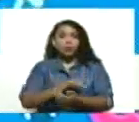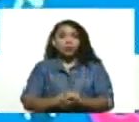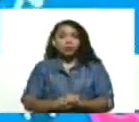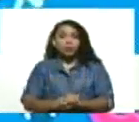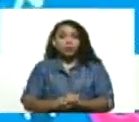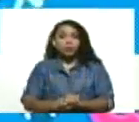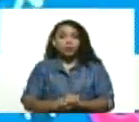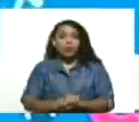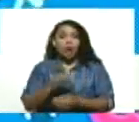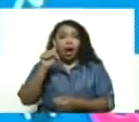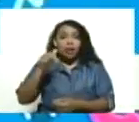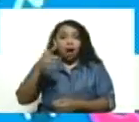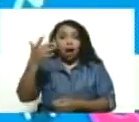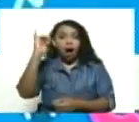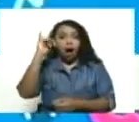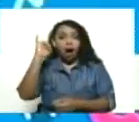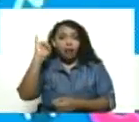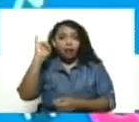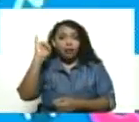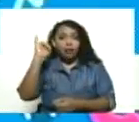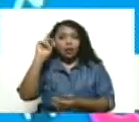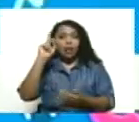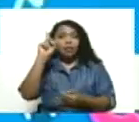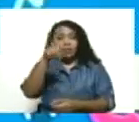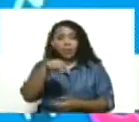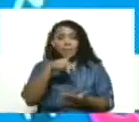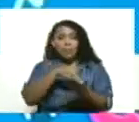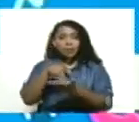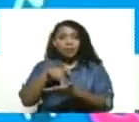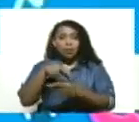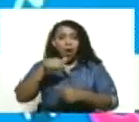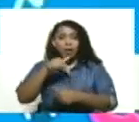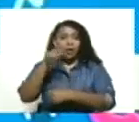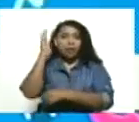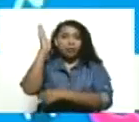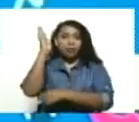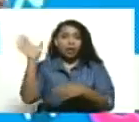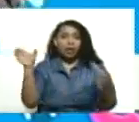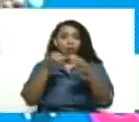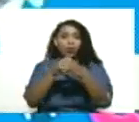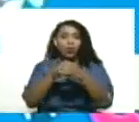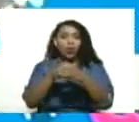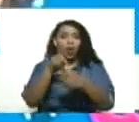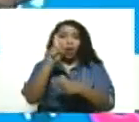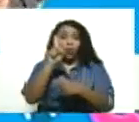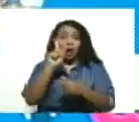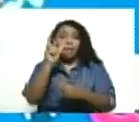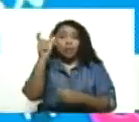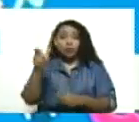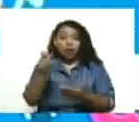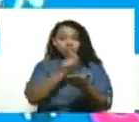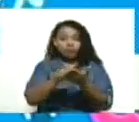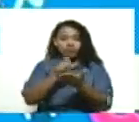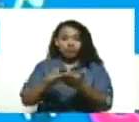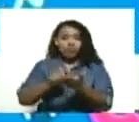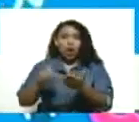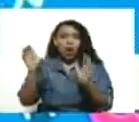tenemos acá también como participante de este foro a uno de los redactores de esta Constitución